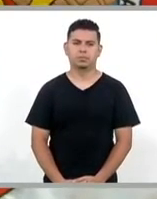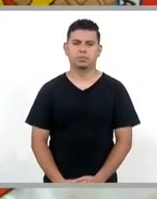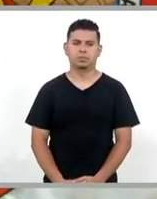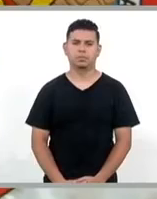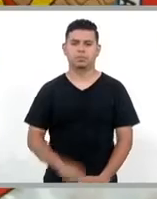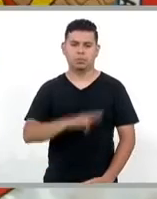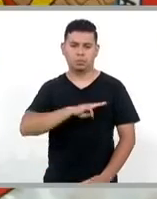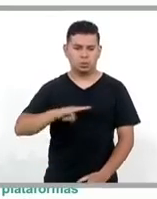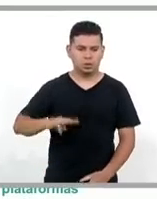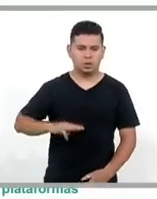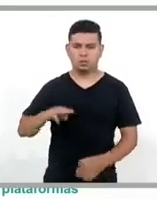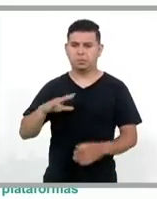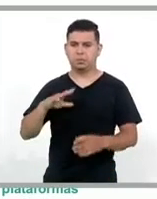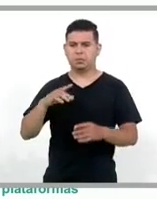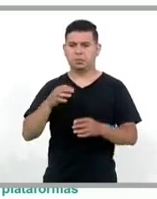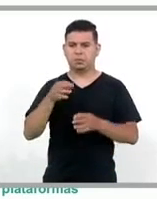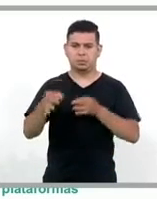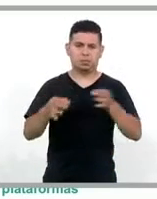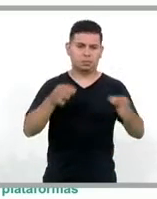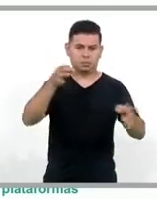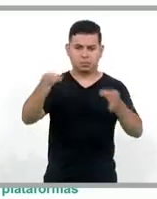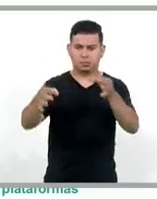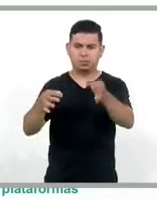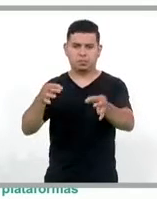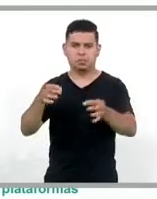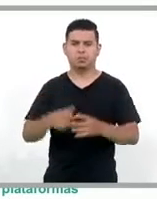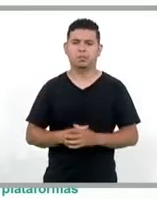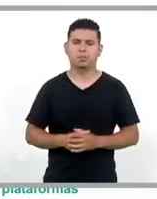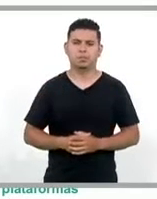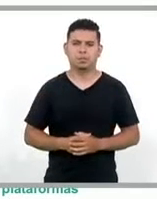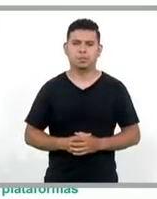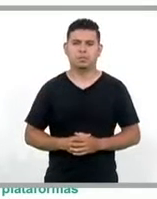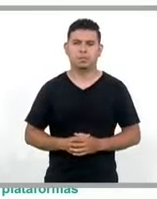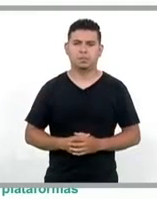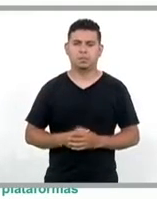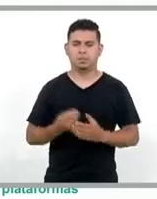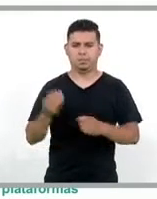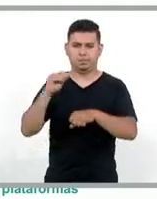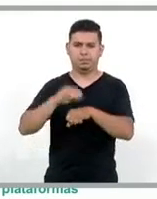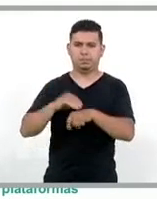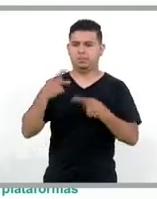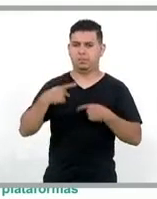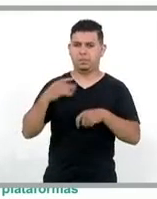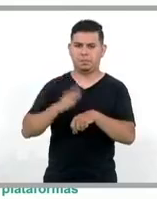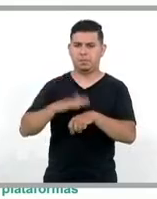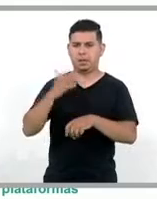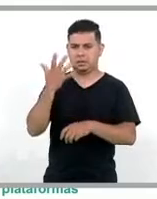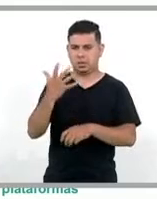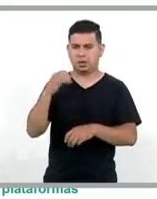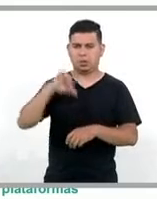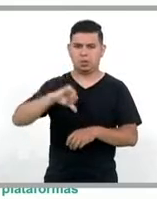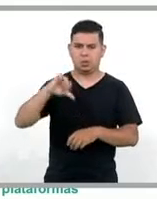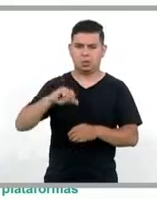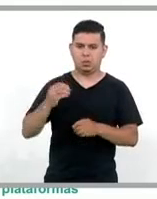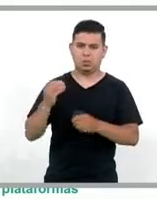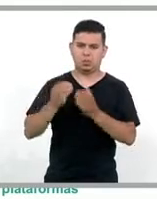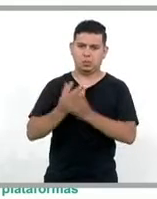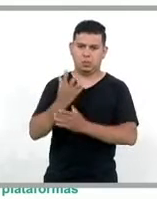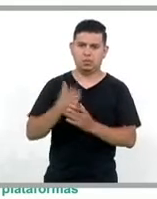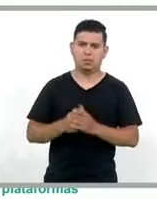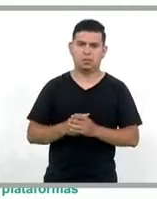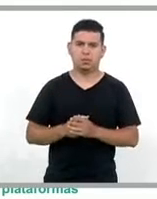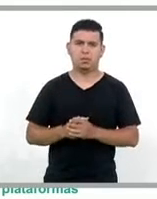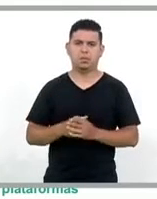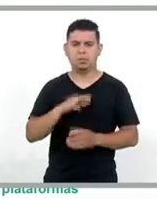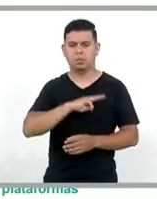municipio de los cuales tenemos de los 5 nuevos casos que tenemos al día de hoy se encuentran en